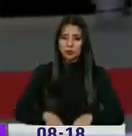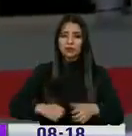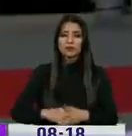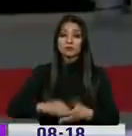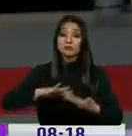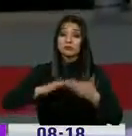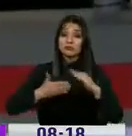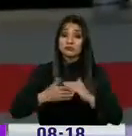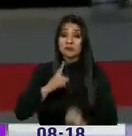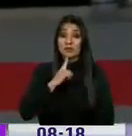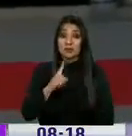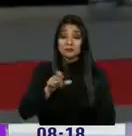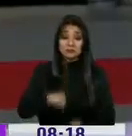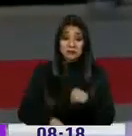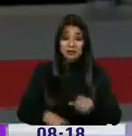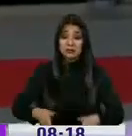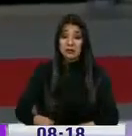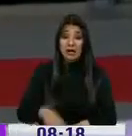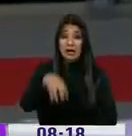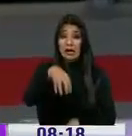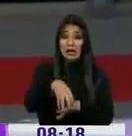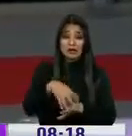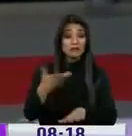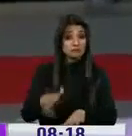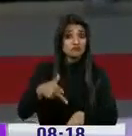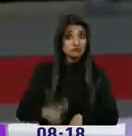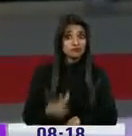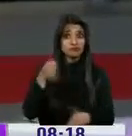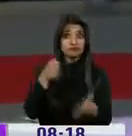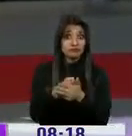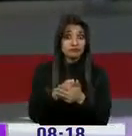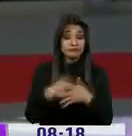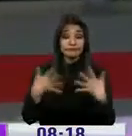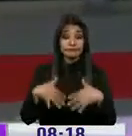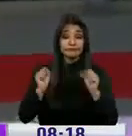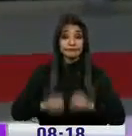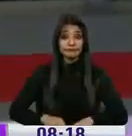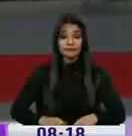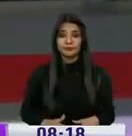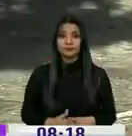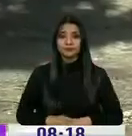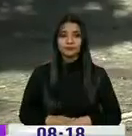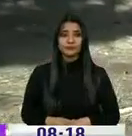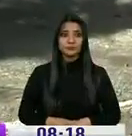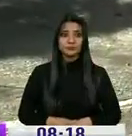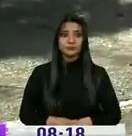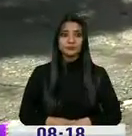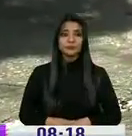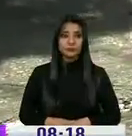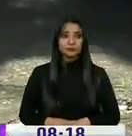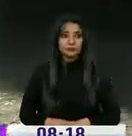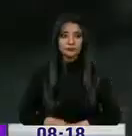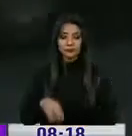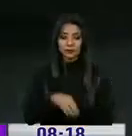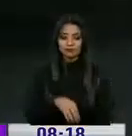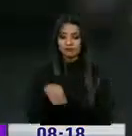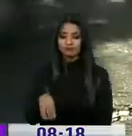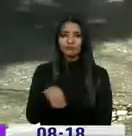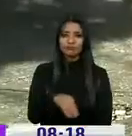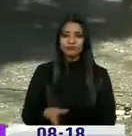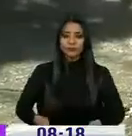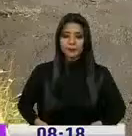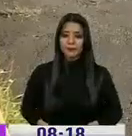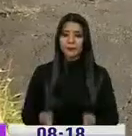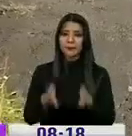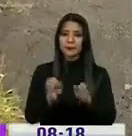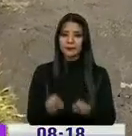comunidad aseguró que el daño de la calzada puede producir accidentes muy graves. Los huecos ocupan casi todo el tramo de la